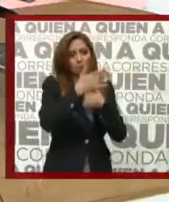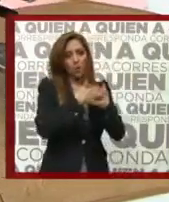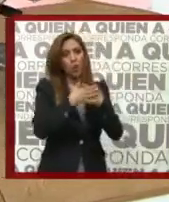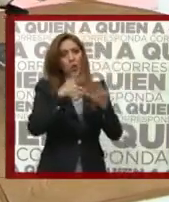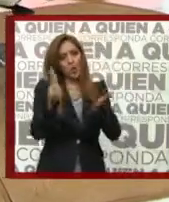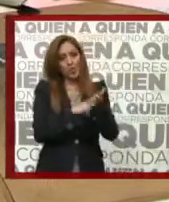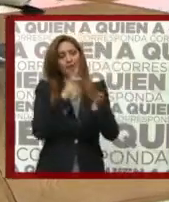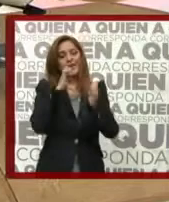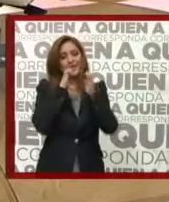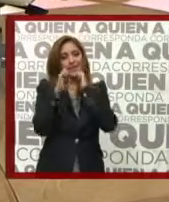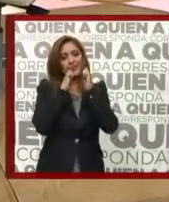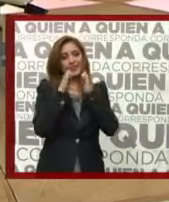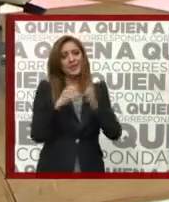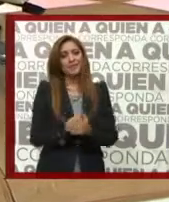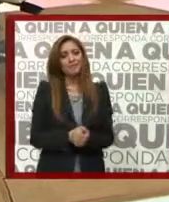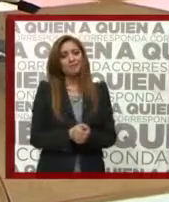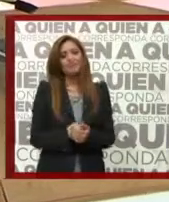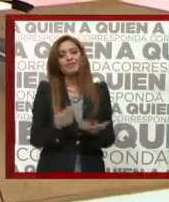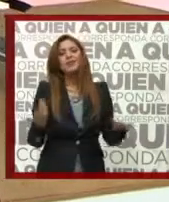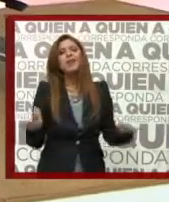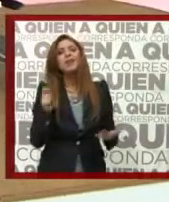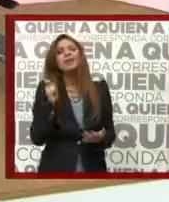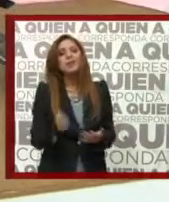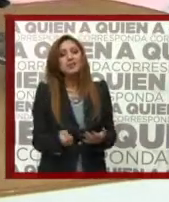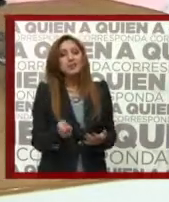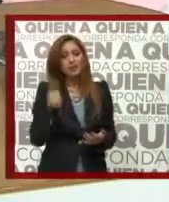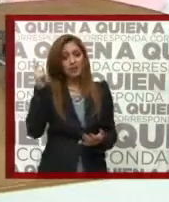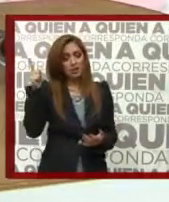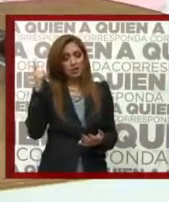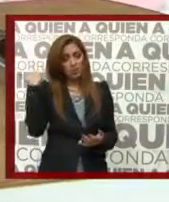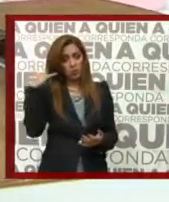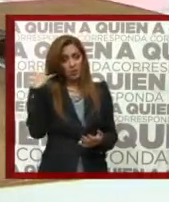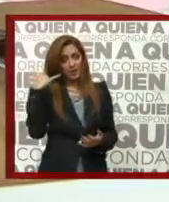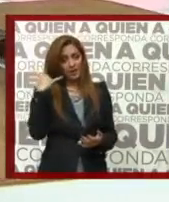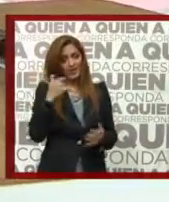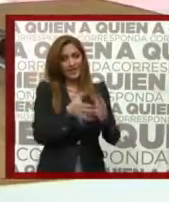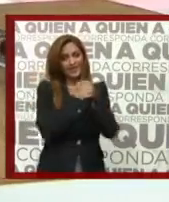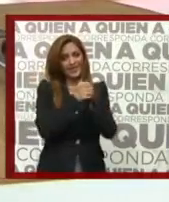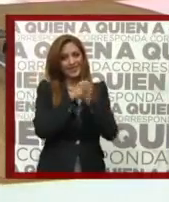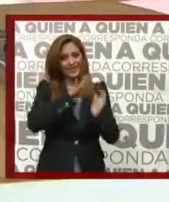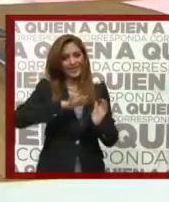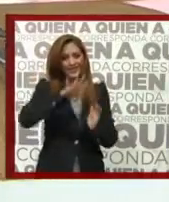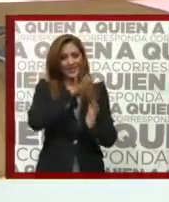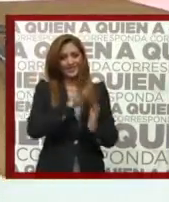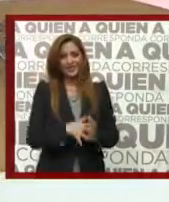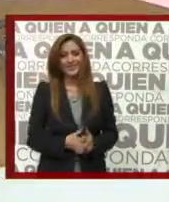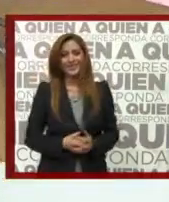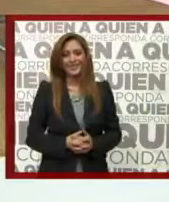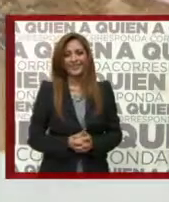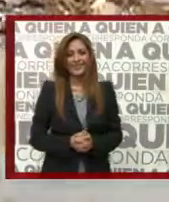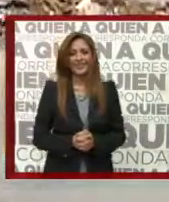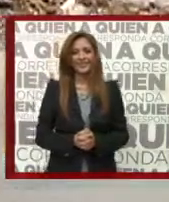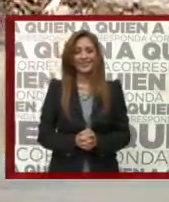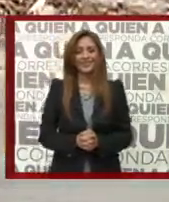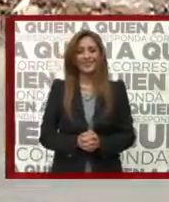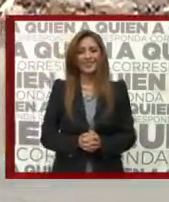éxito. ¿A dónde vamos? A Mérida. ¿Vamos hasta Mérida? Saludos a la gente de Mérida. Vamos con esto.